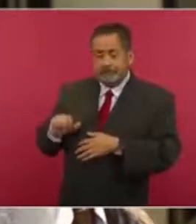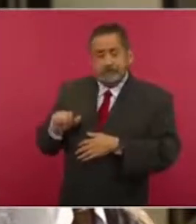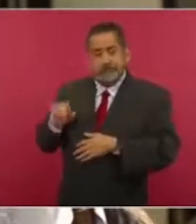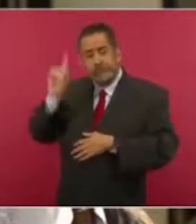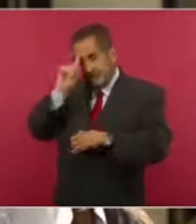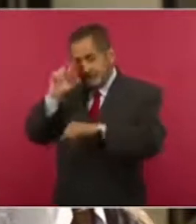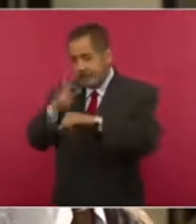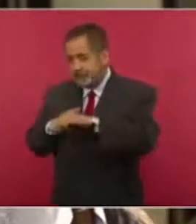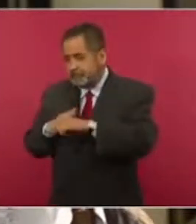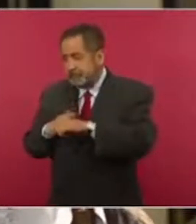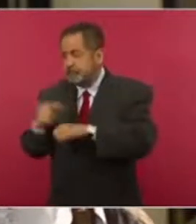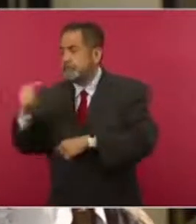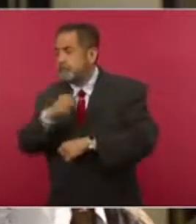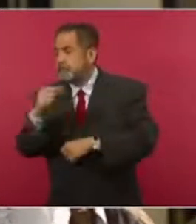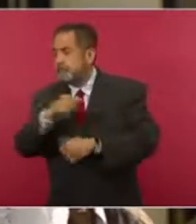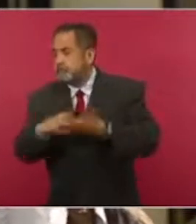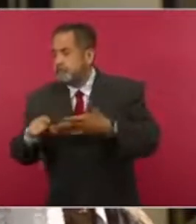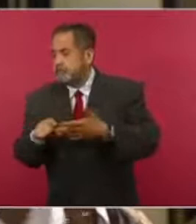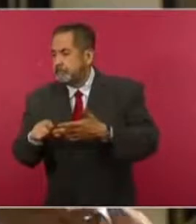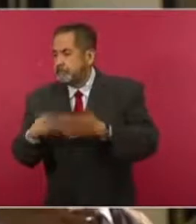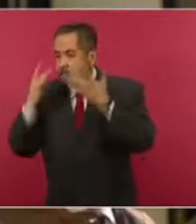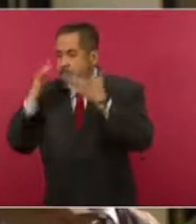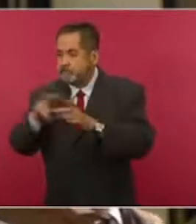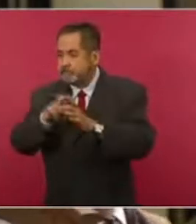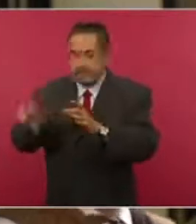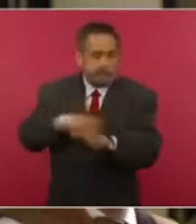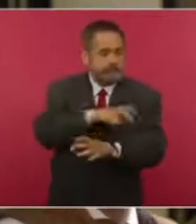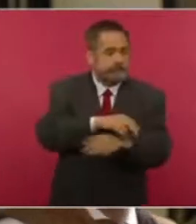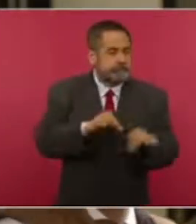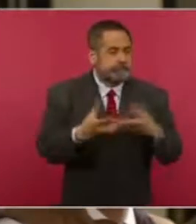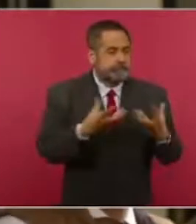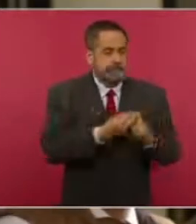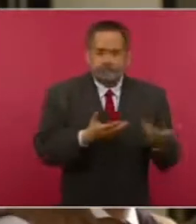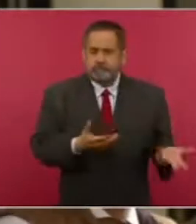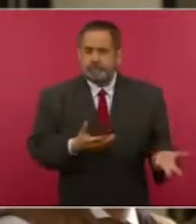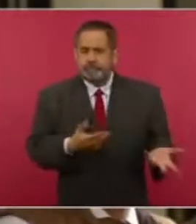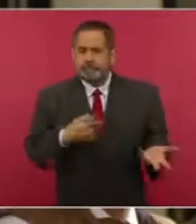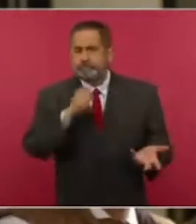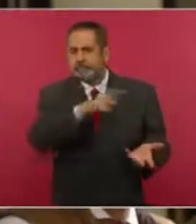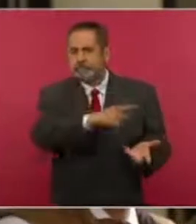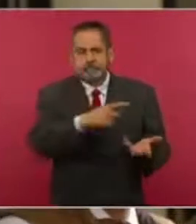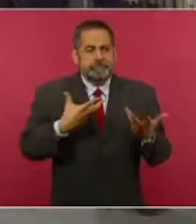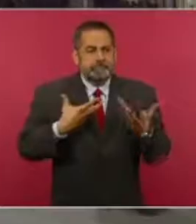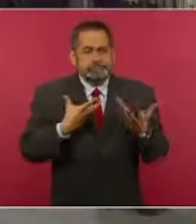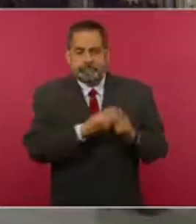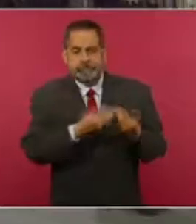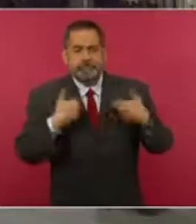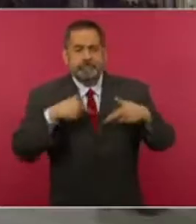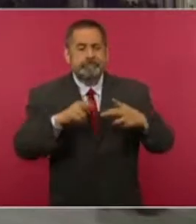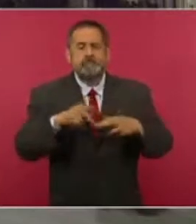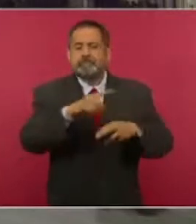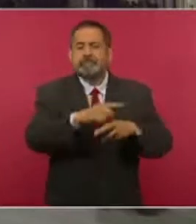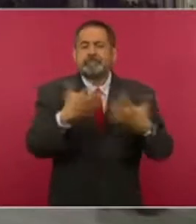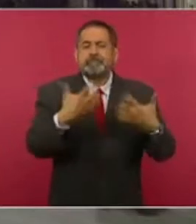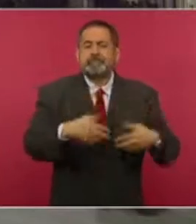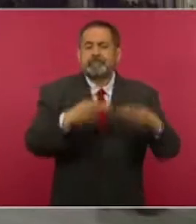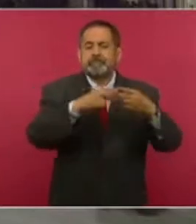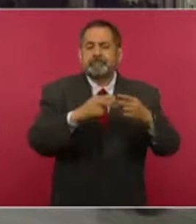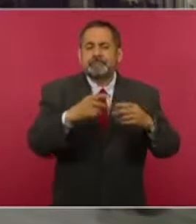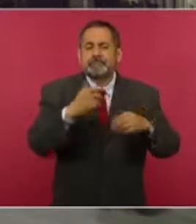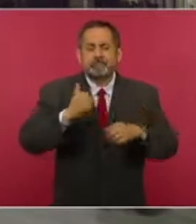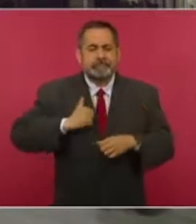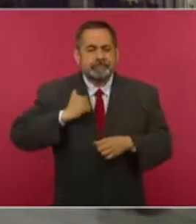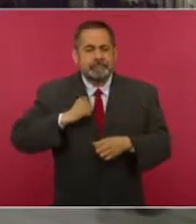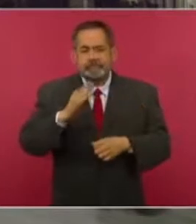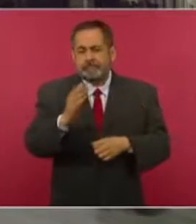Petrolero. También representa a la empresa Bombardier, quien en marzo del año pasado recibió un contrato para la